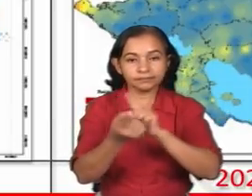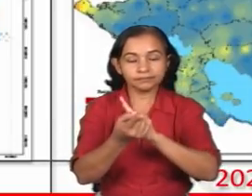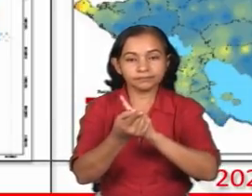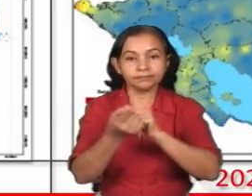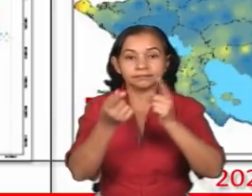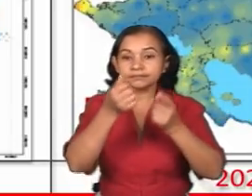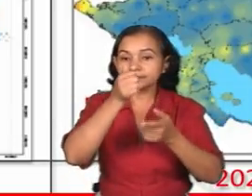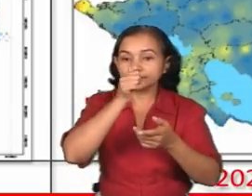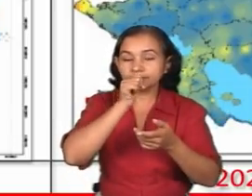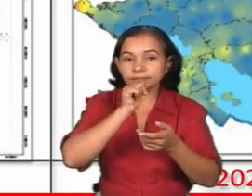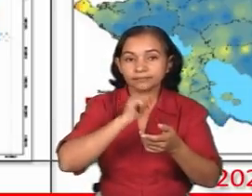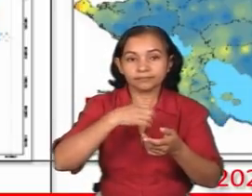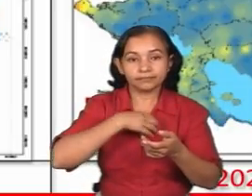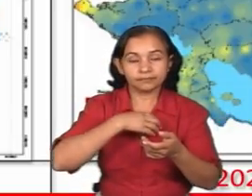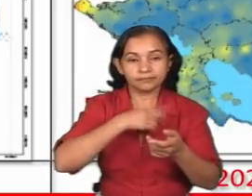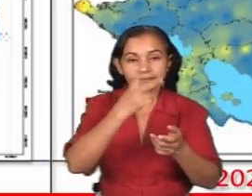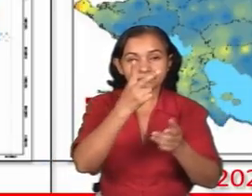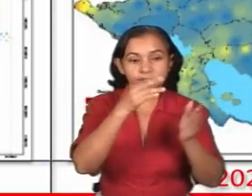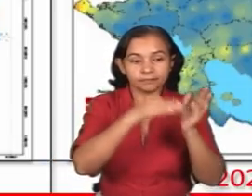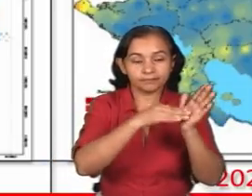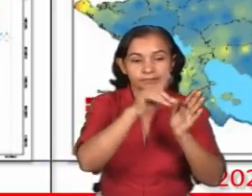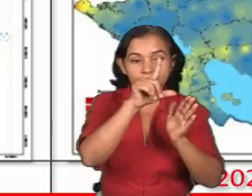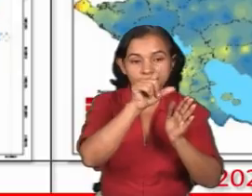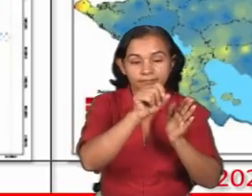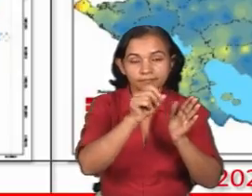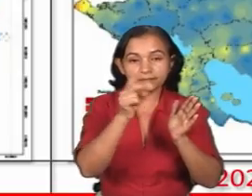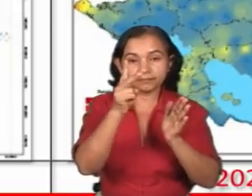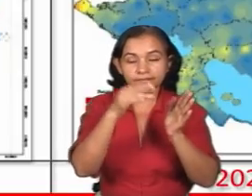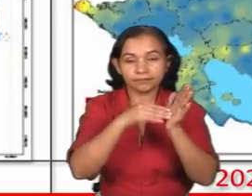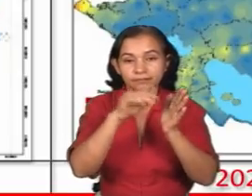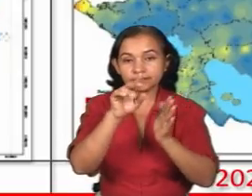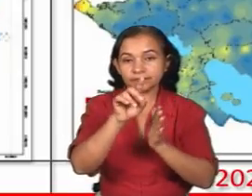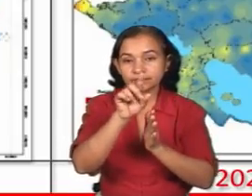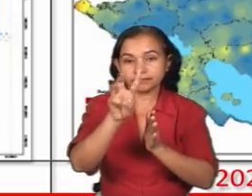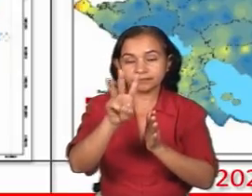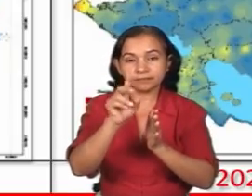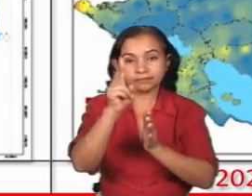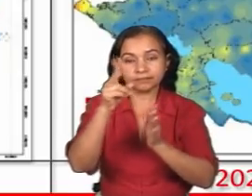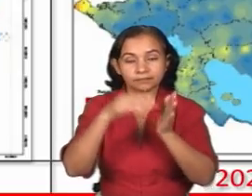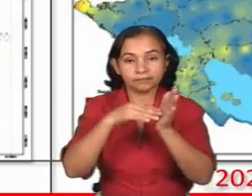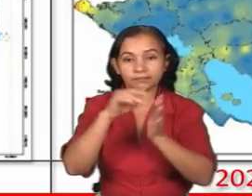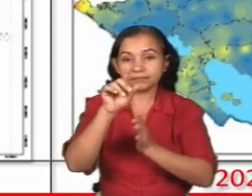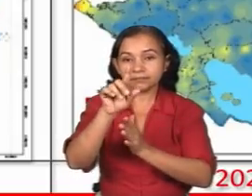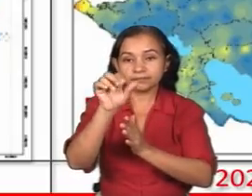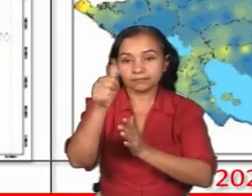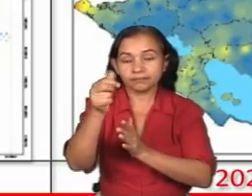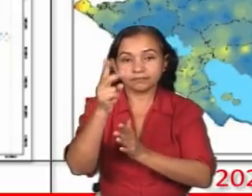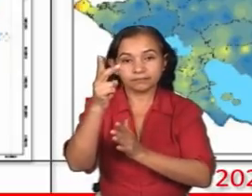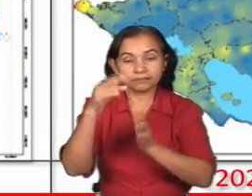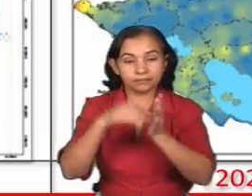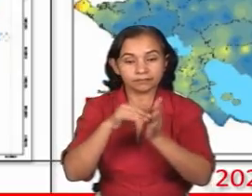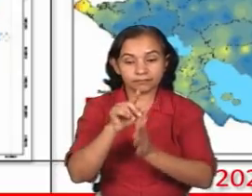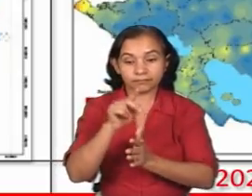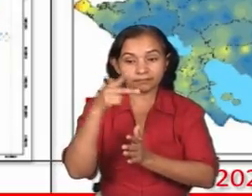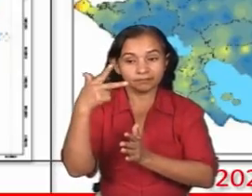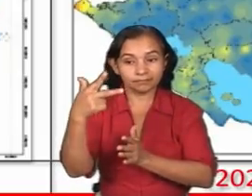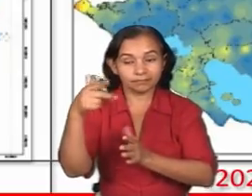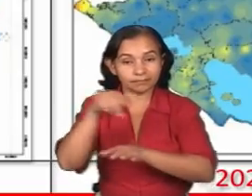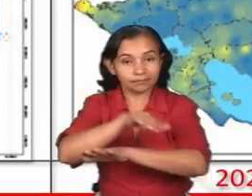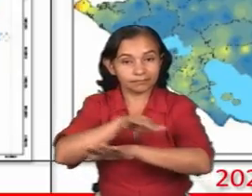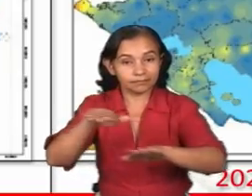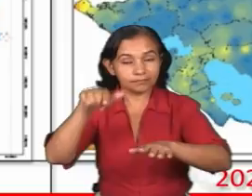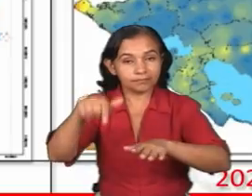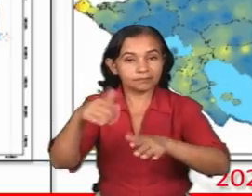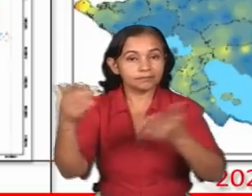de agua potable. 2010, 2013, 2016, 2018, el año, cómo estamos cerrando este año, y cómo